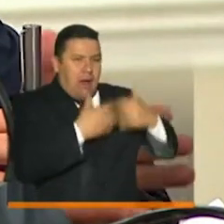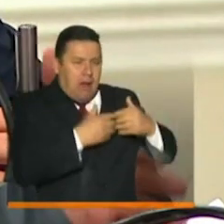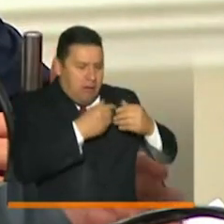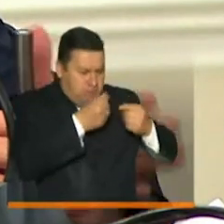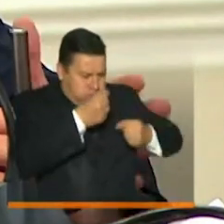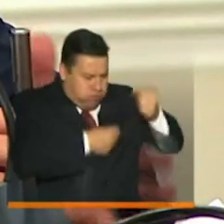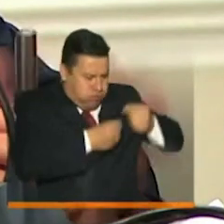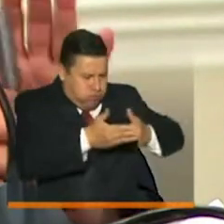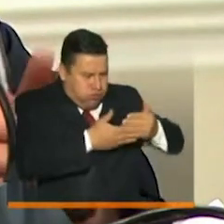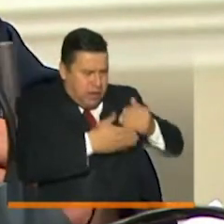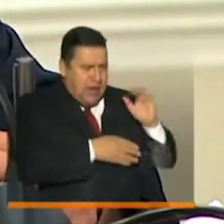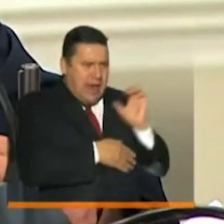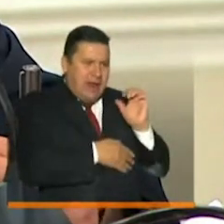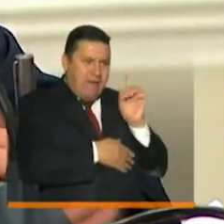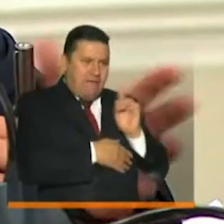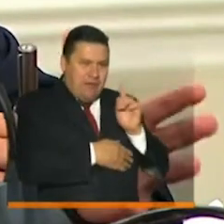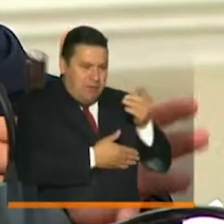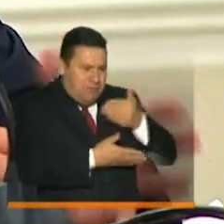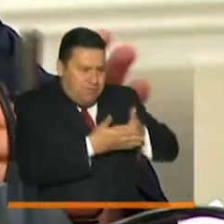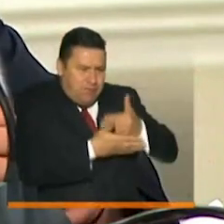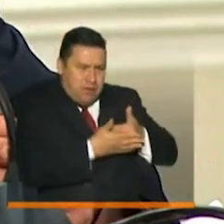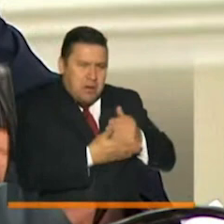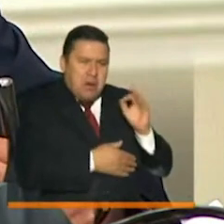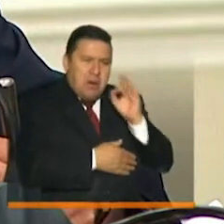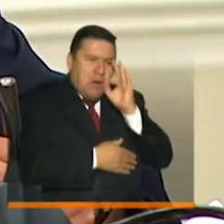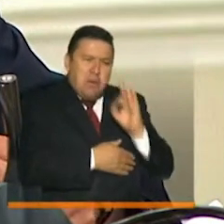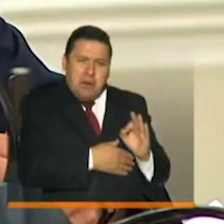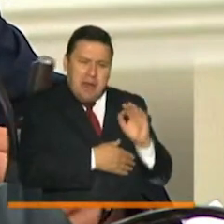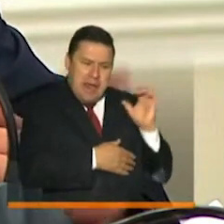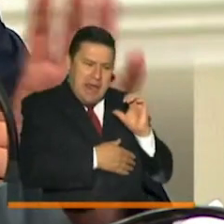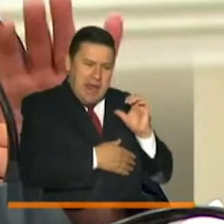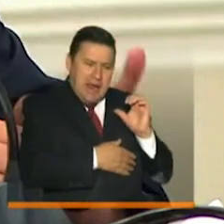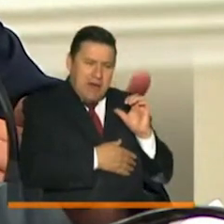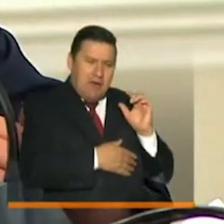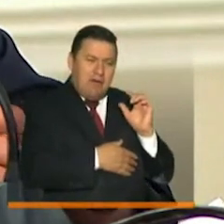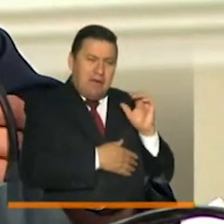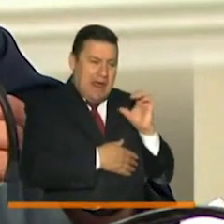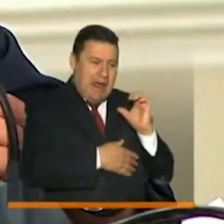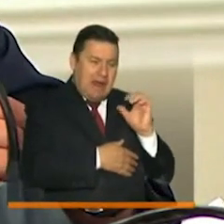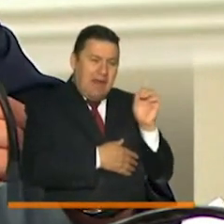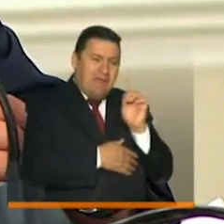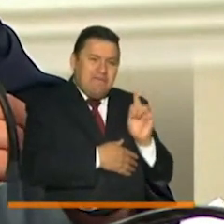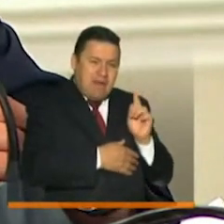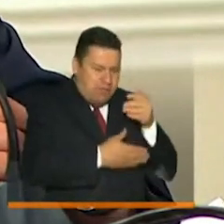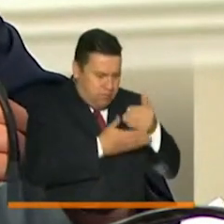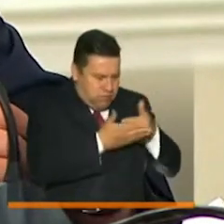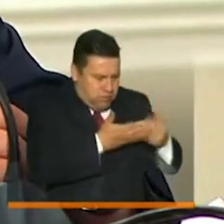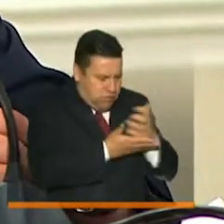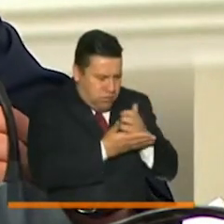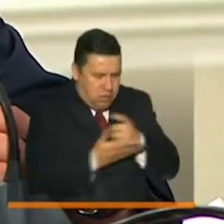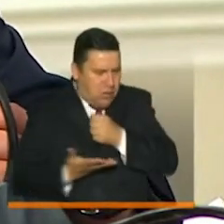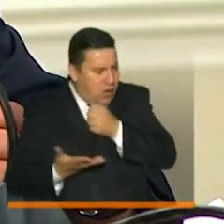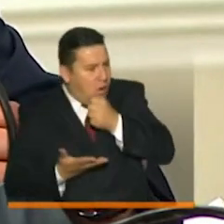frente a sus ingresos de enero y febrero, un promedio de los ingresos de enero y febrero, y ahí definiremos cuáles son